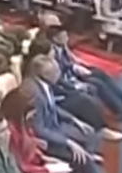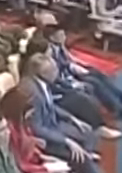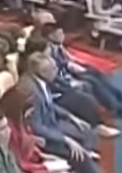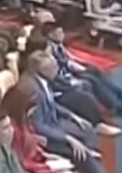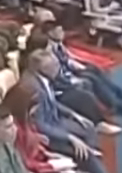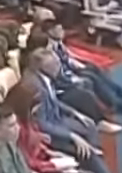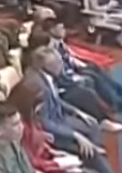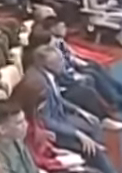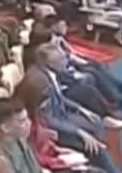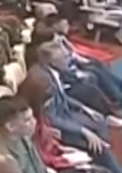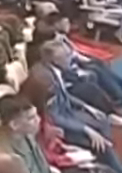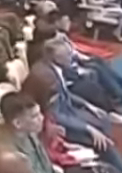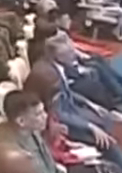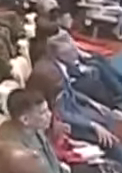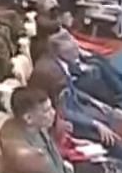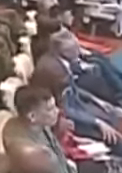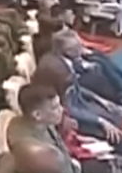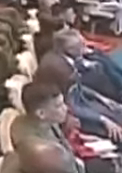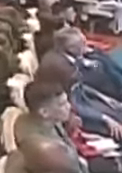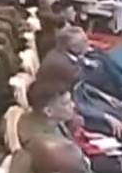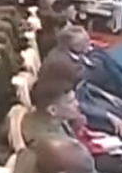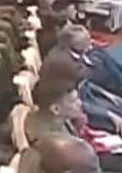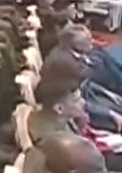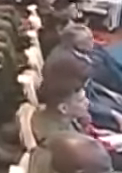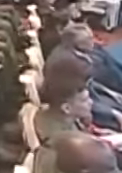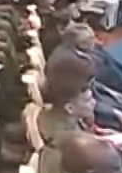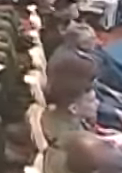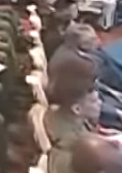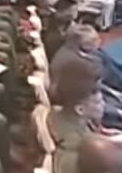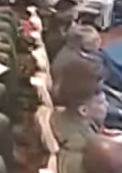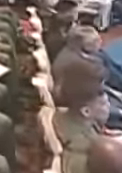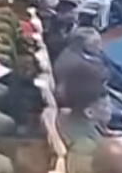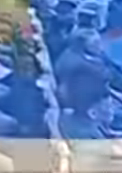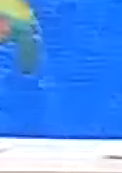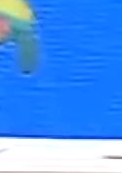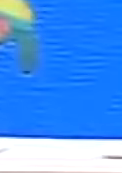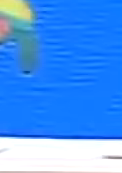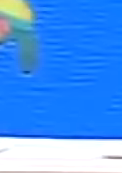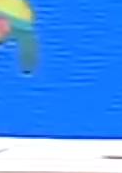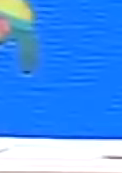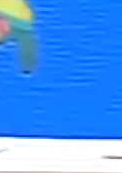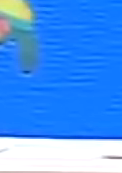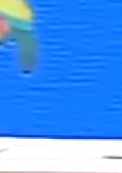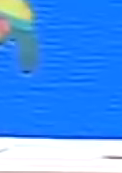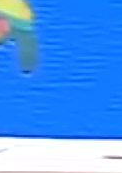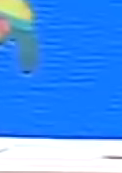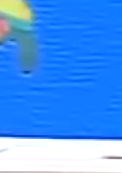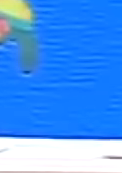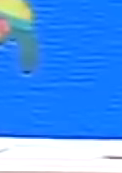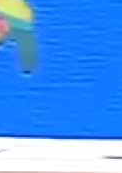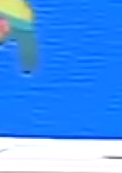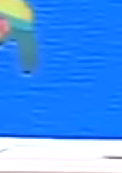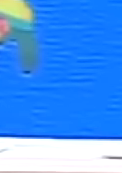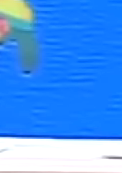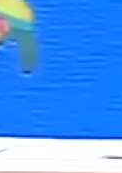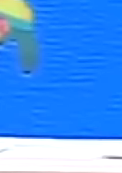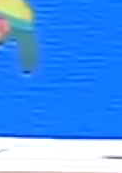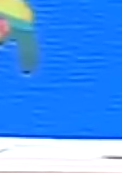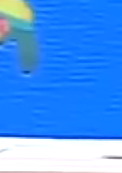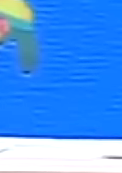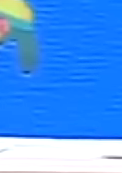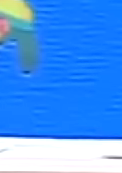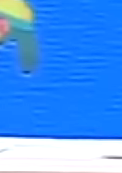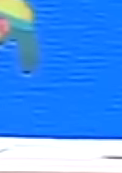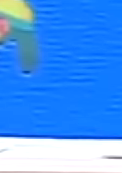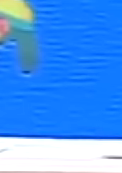convocar, de invocar el artículo 71 de la Constitución, presidente, y convocar a este referendo consultivo es levantar, como